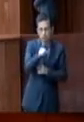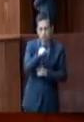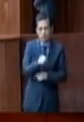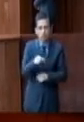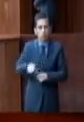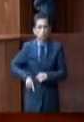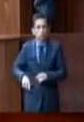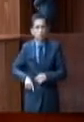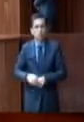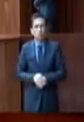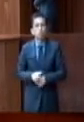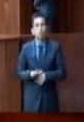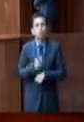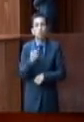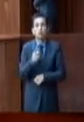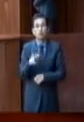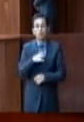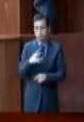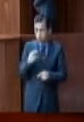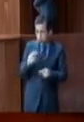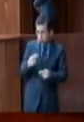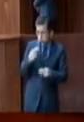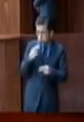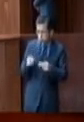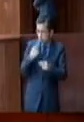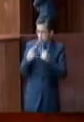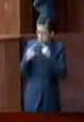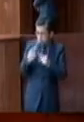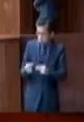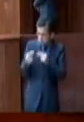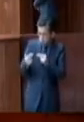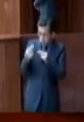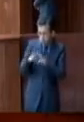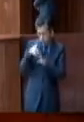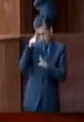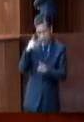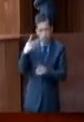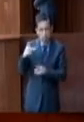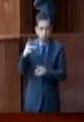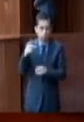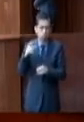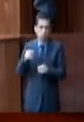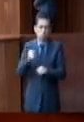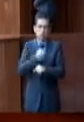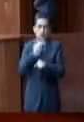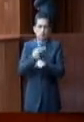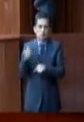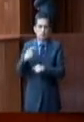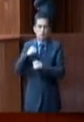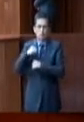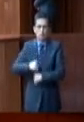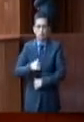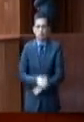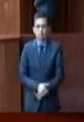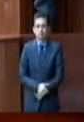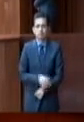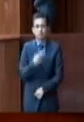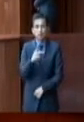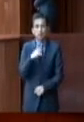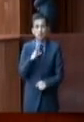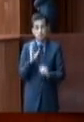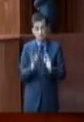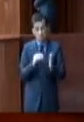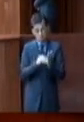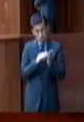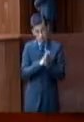se negocian precisamente una serie de aspectos que son propios de la competencia de esta secretaría sin embargo no está acreditado en el